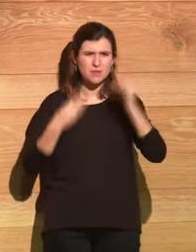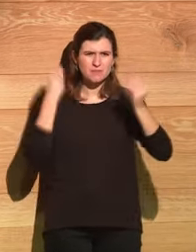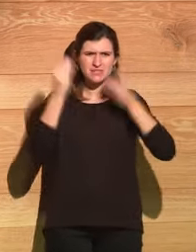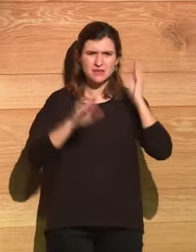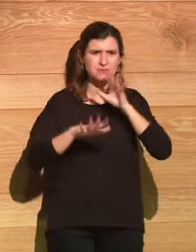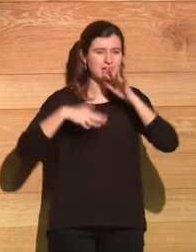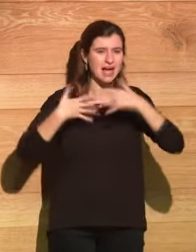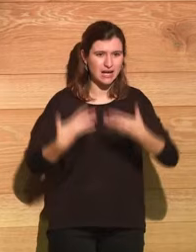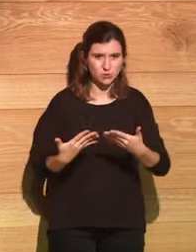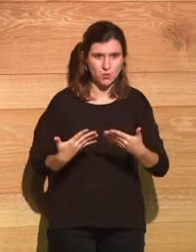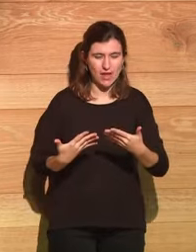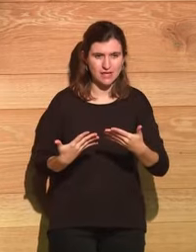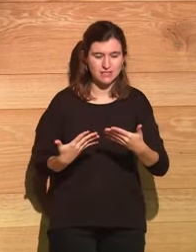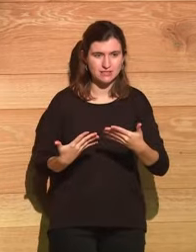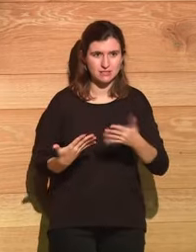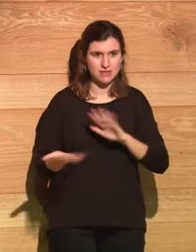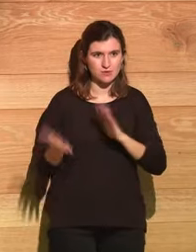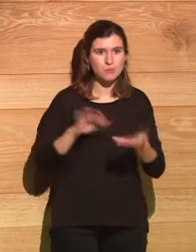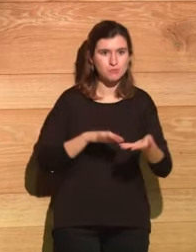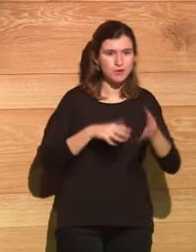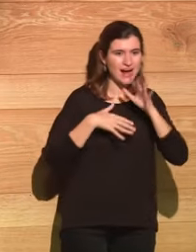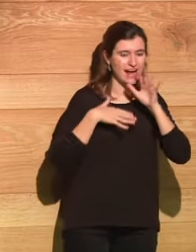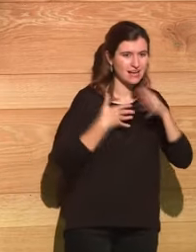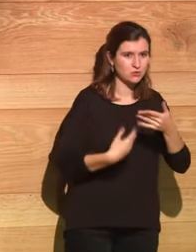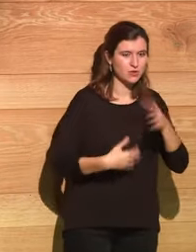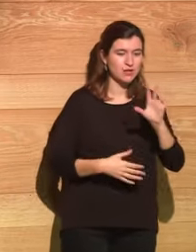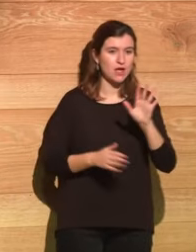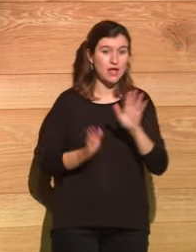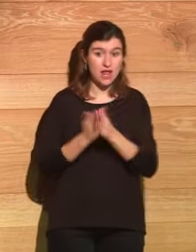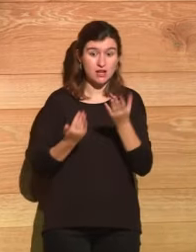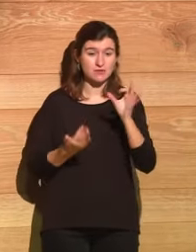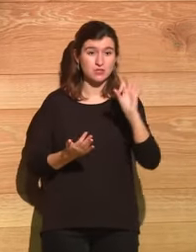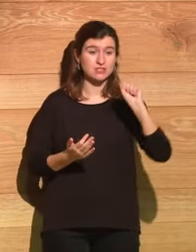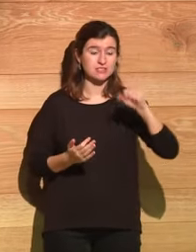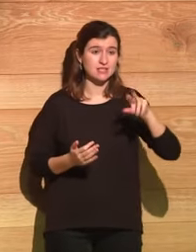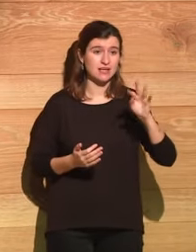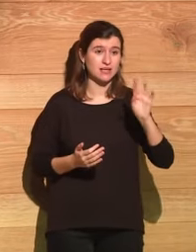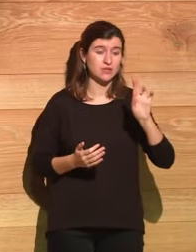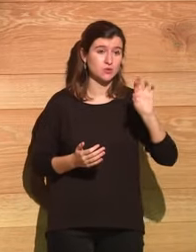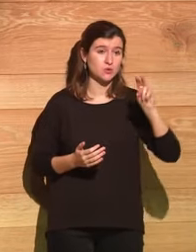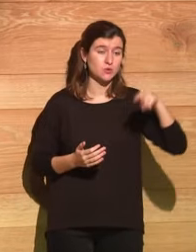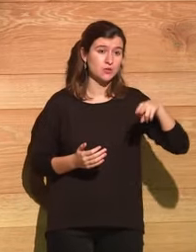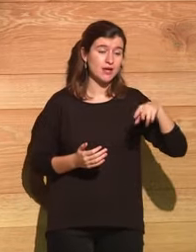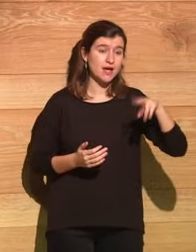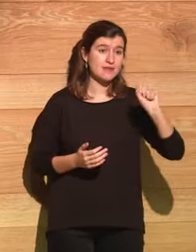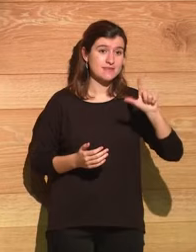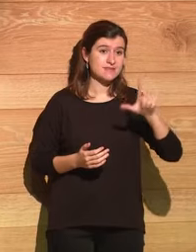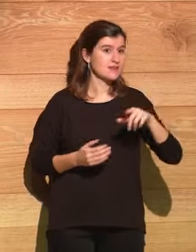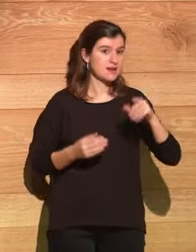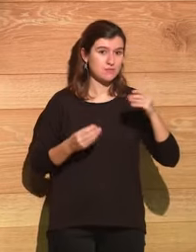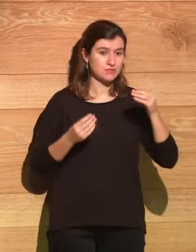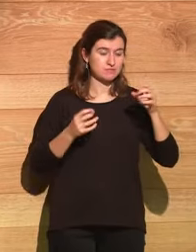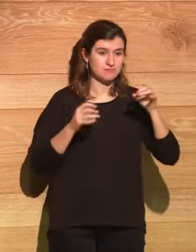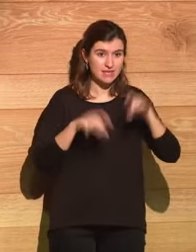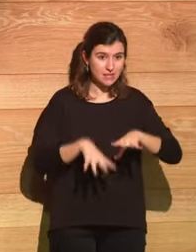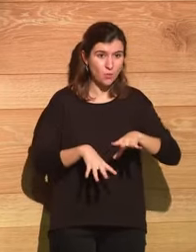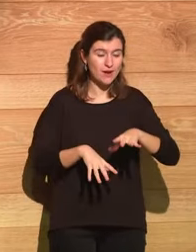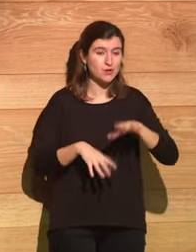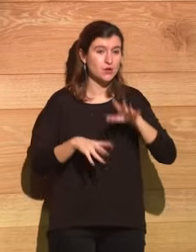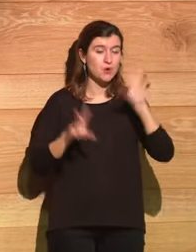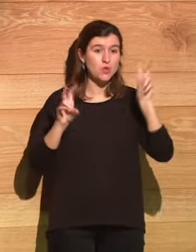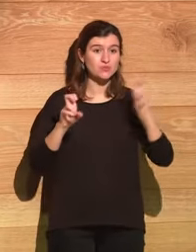muy de actualidad, igual que el propio Saturnal, ¿no? Que sí, trata verdad, temas sí, que son absolutamente de hoy, que están encima de la